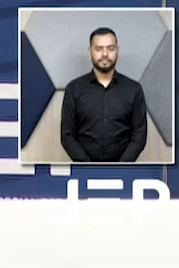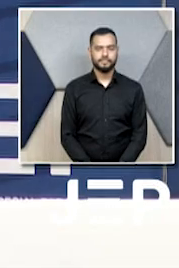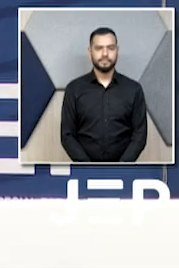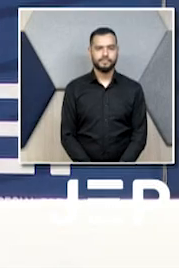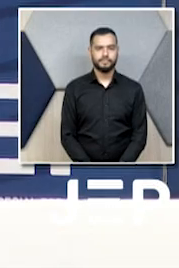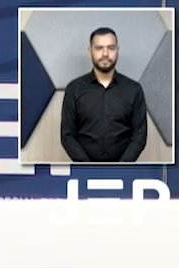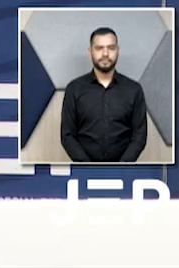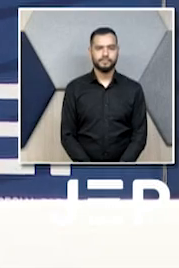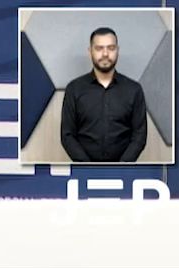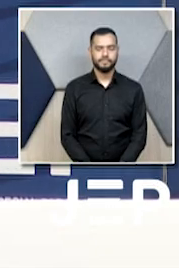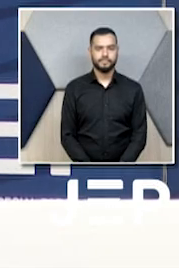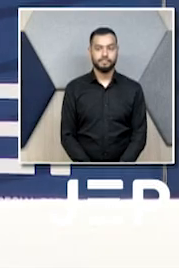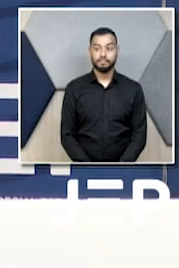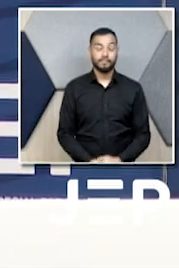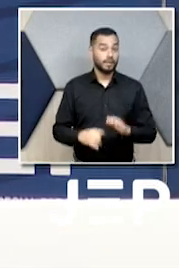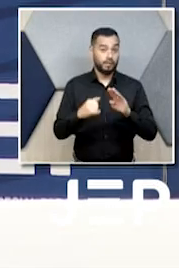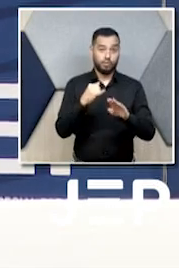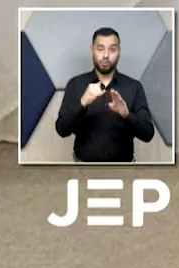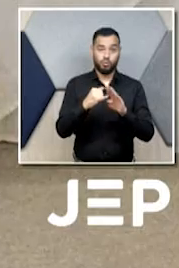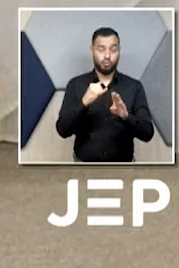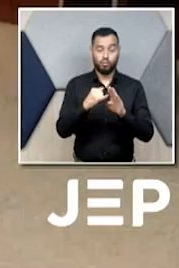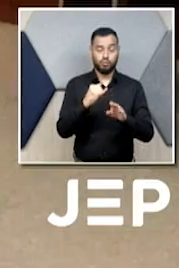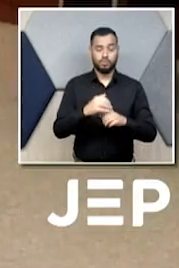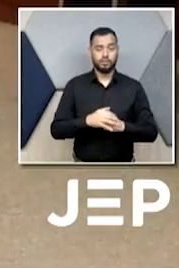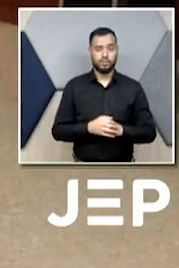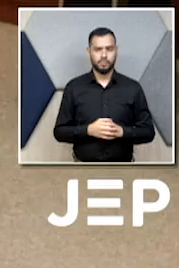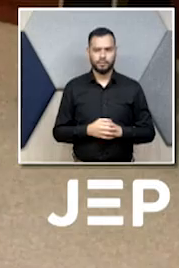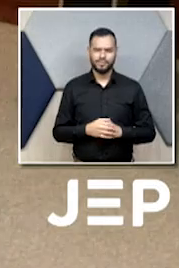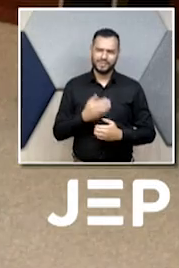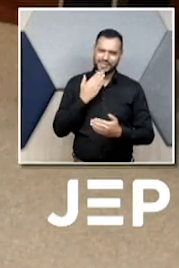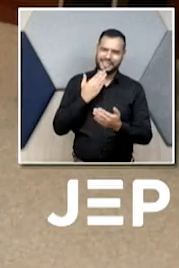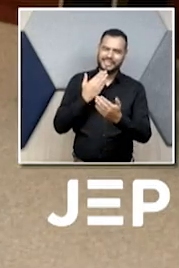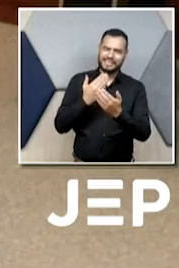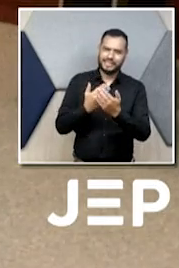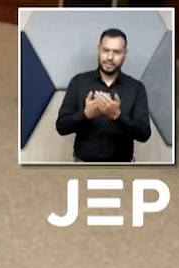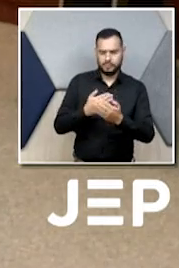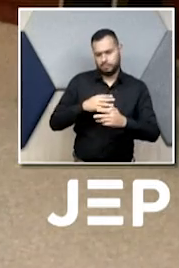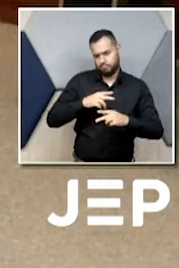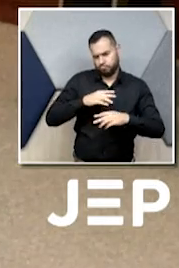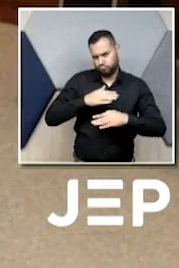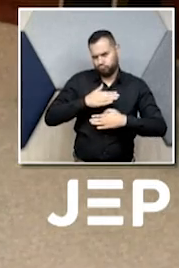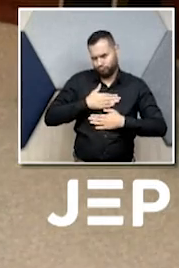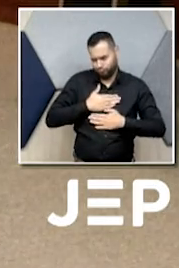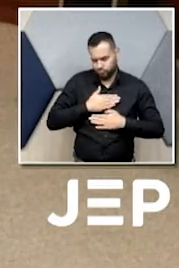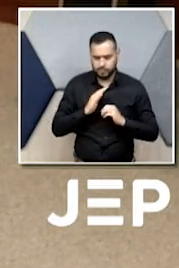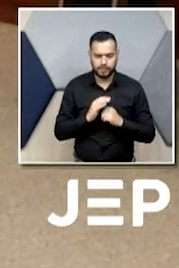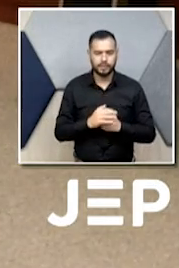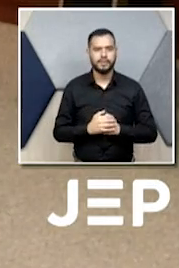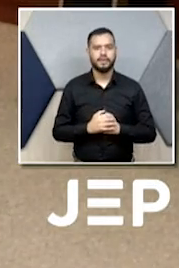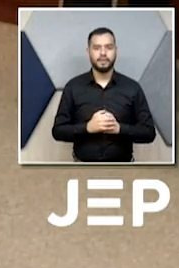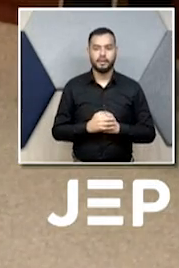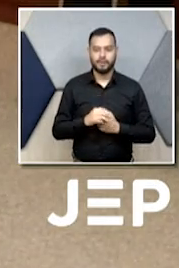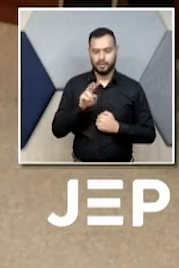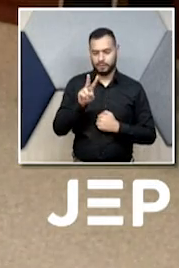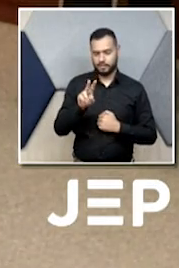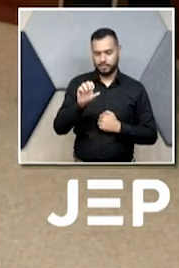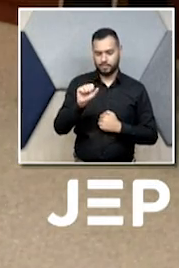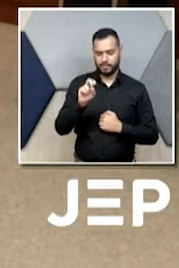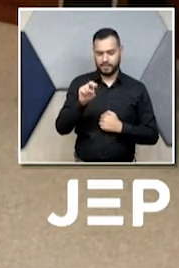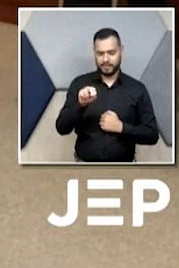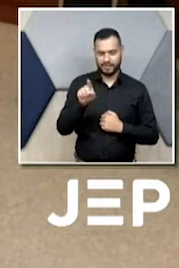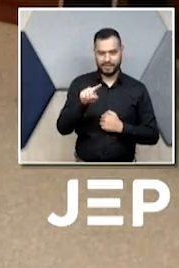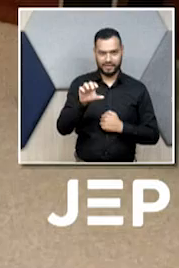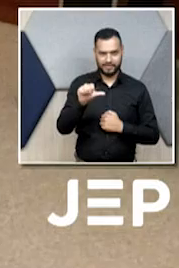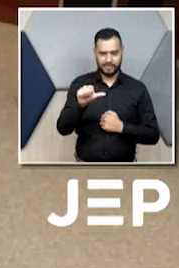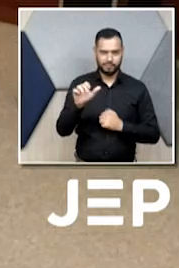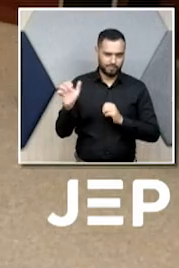Y finalmente, un agradecimiento personal a Vanessa Suelt, mi compañera,